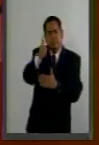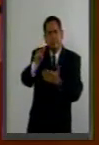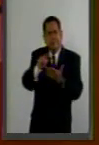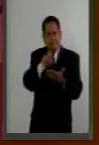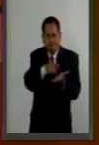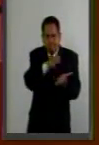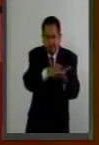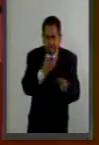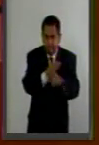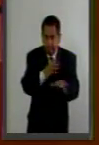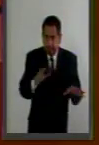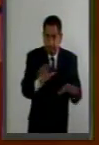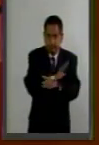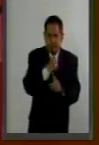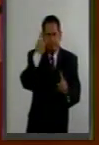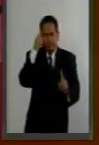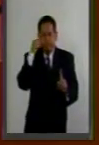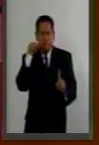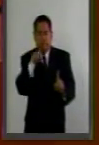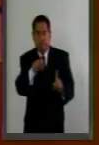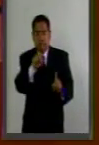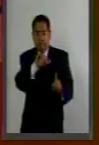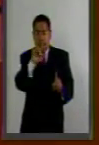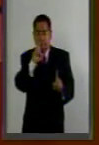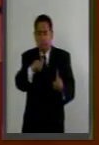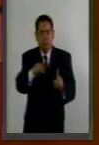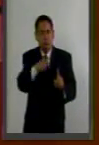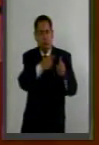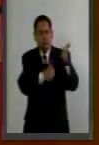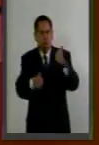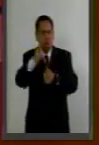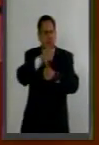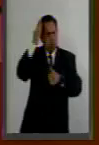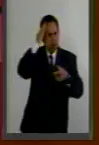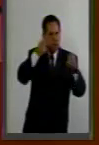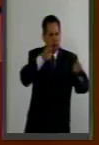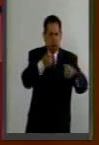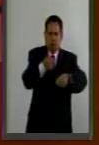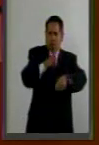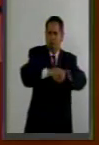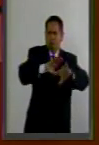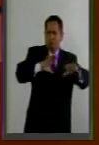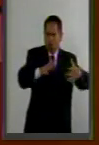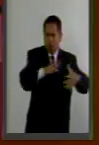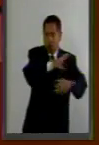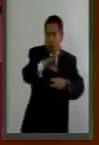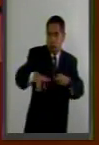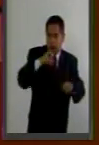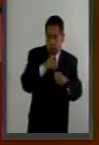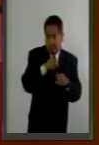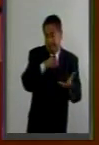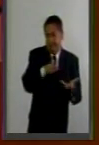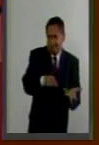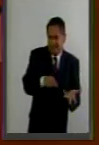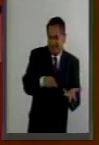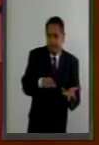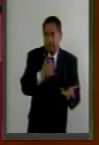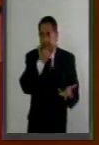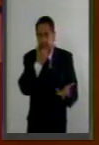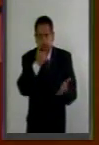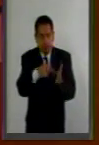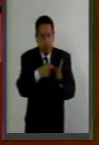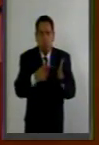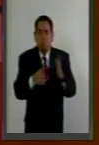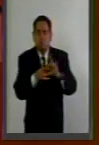para colocar a la Corte a la cabeza del gobierno y la administración del Poder Judicial Federal. La reforma